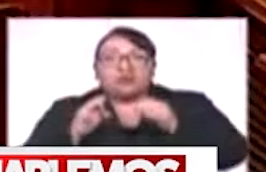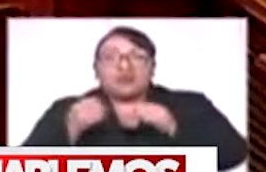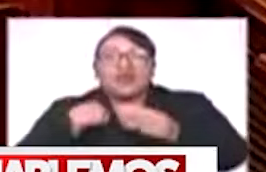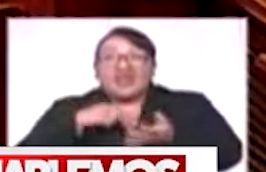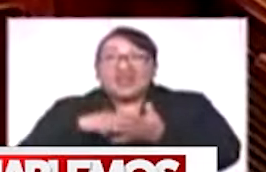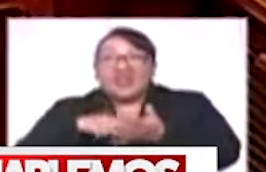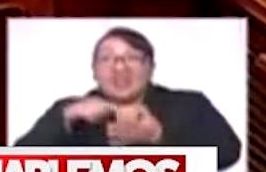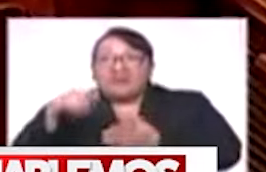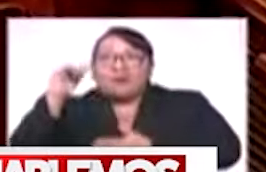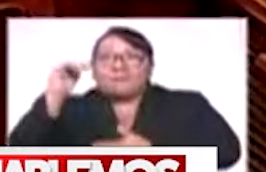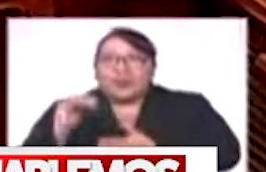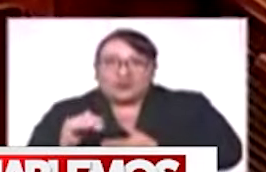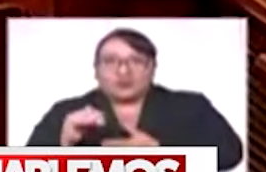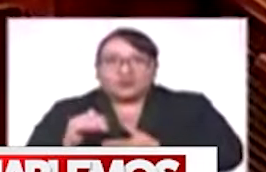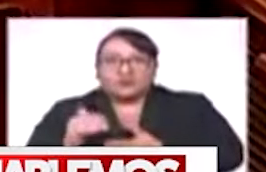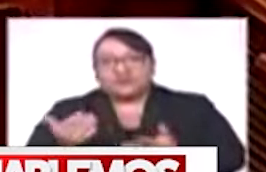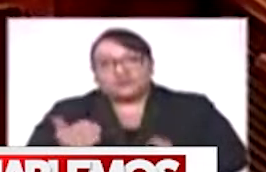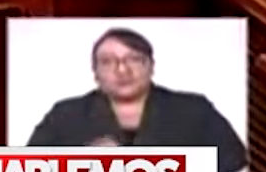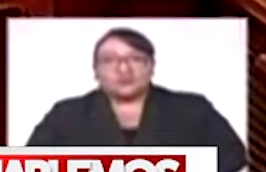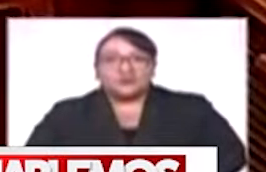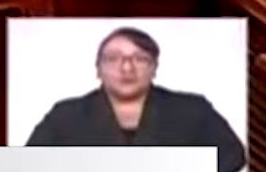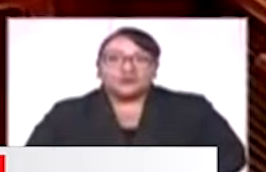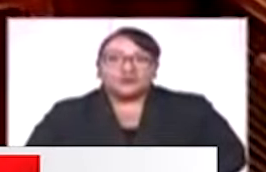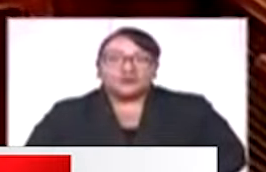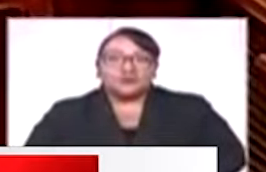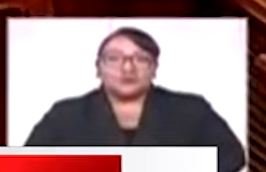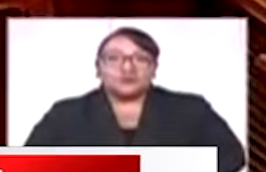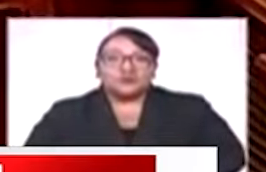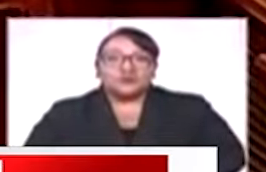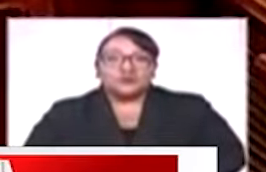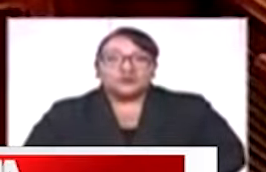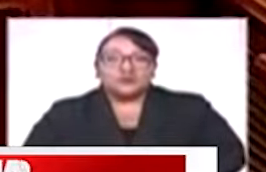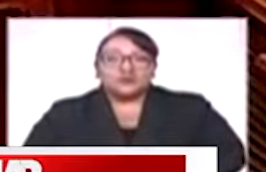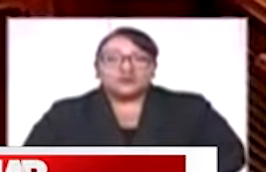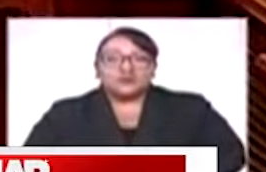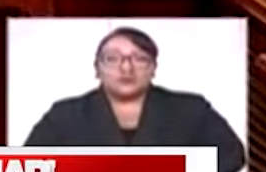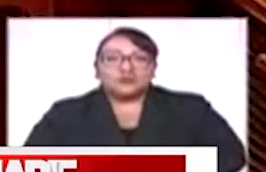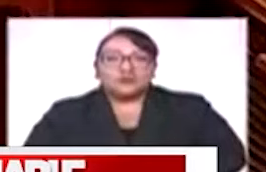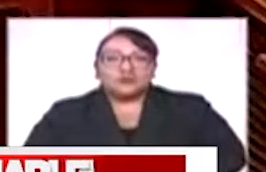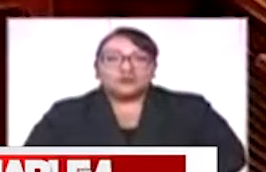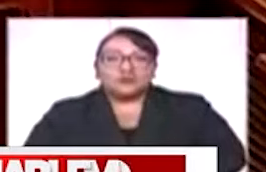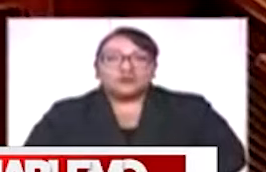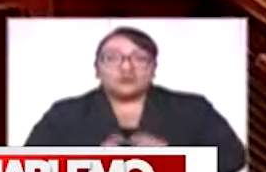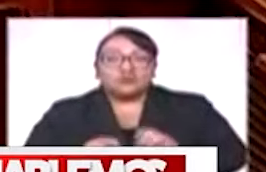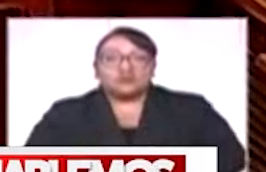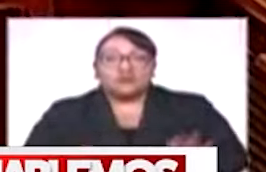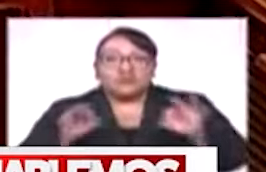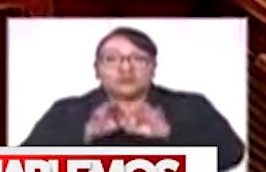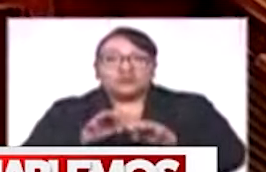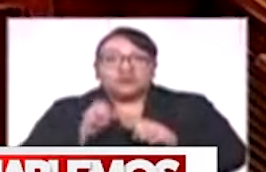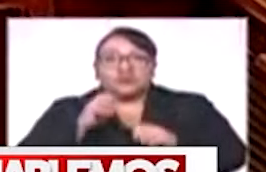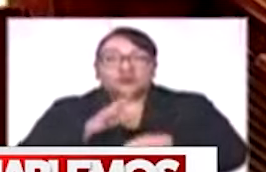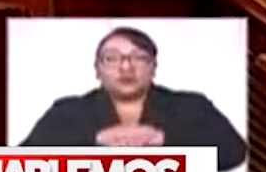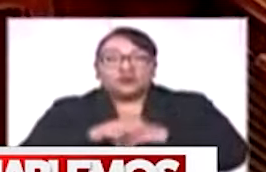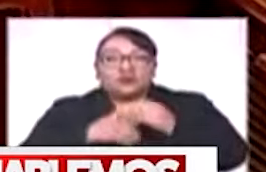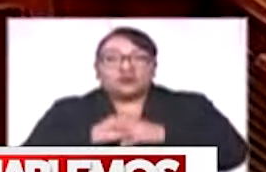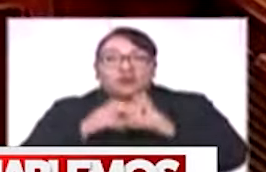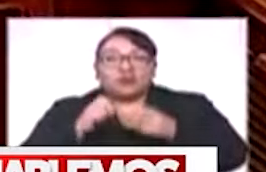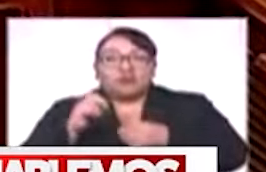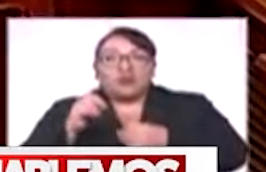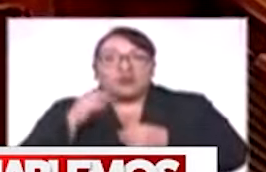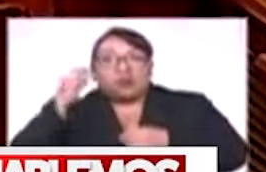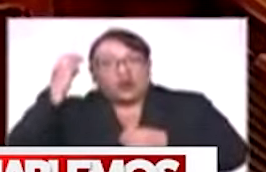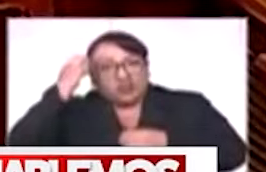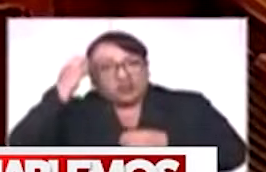los países de América Latina. Es importante resaltar que pese al entorno macroeconómico y